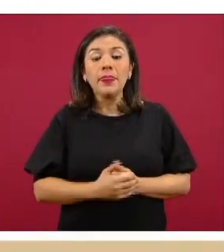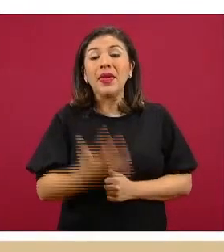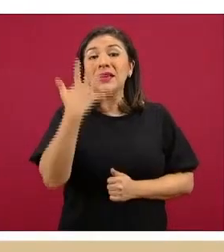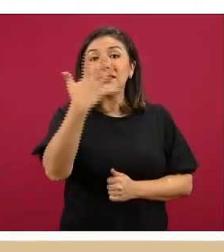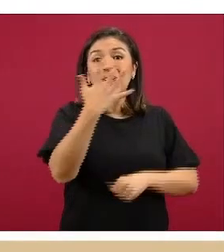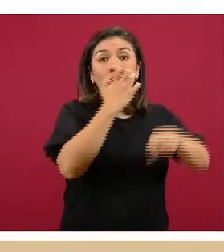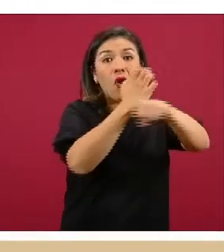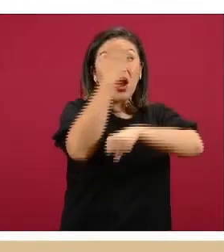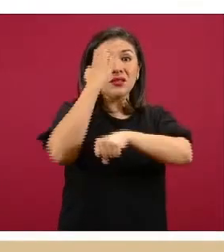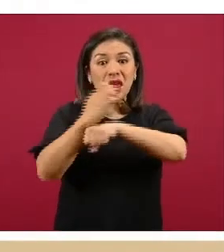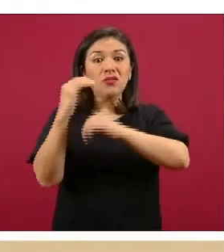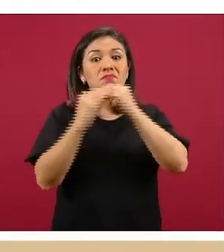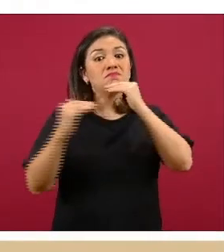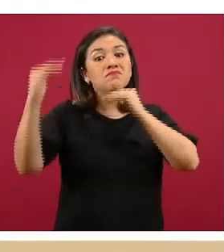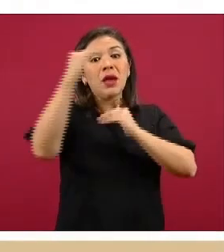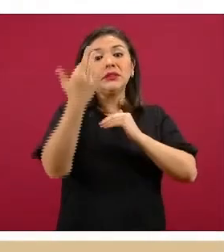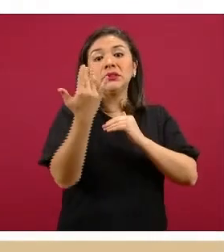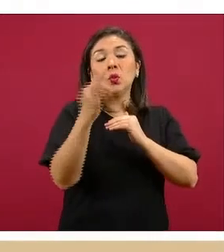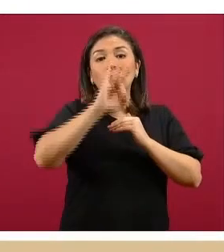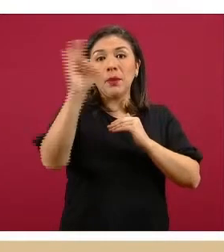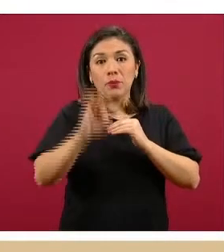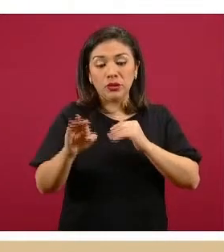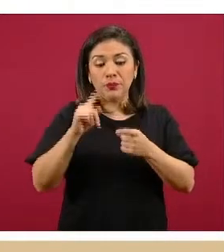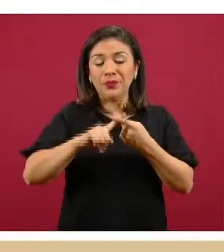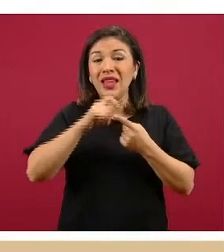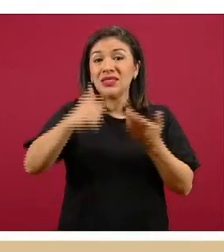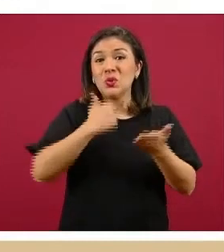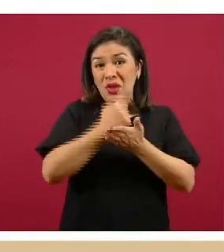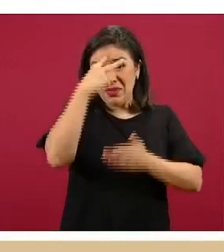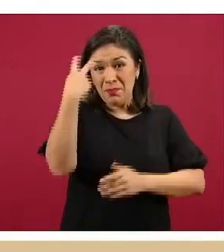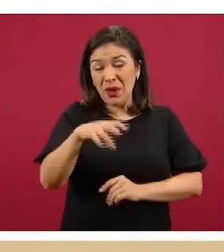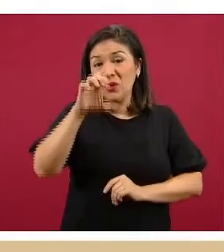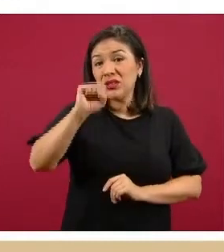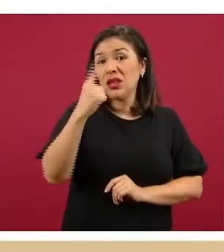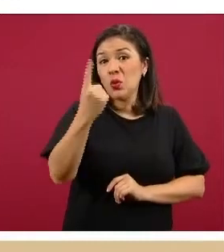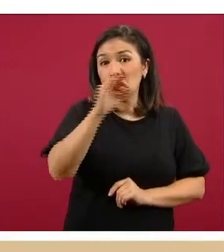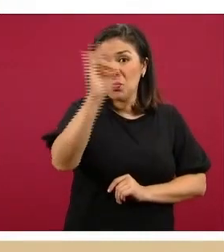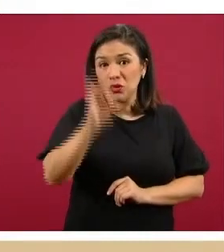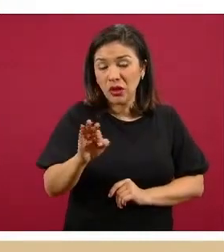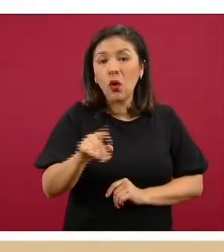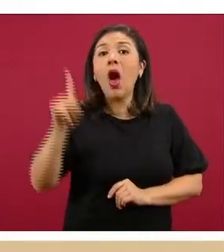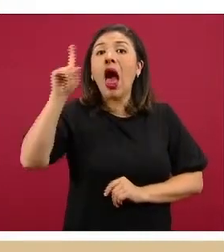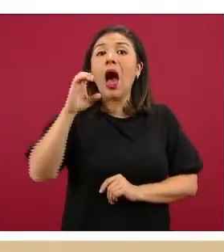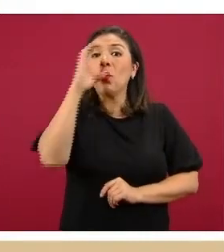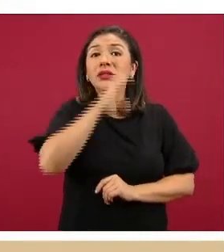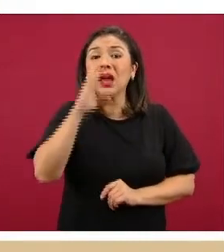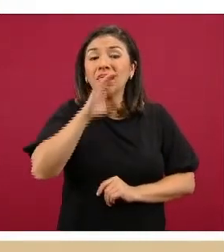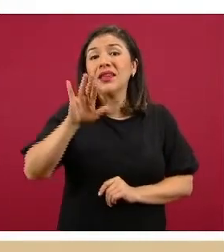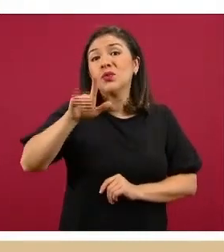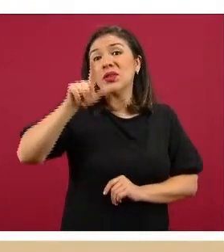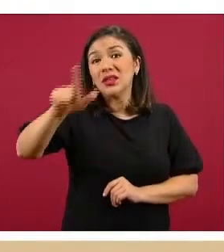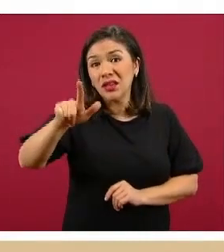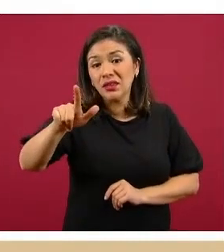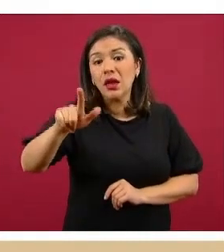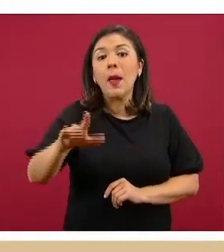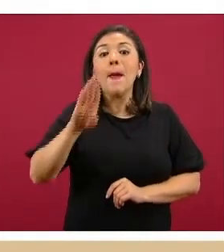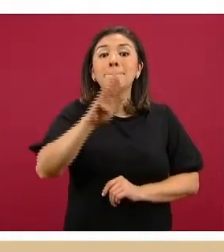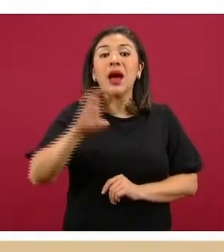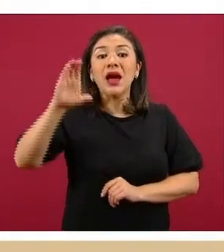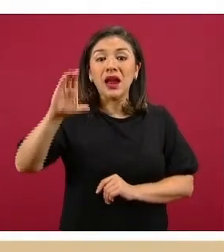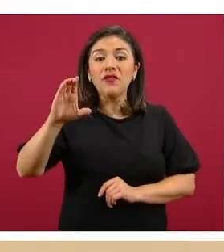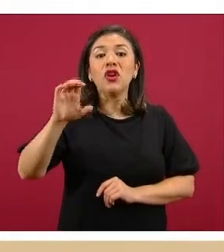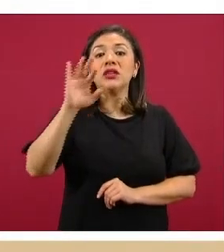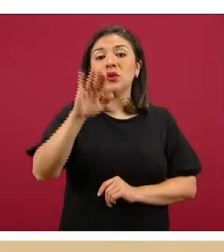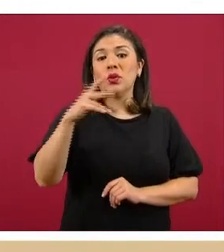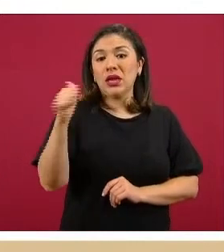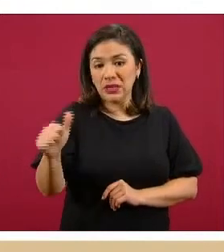5 estados que están por arriba del 50%, la Ciudad de México con 61%, Aguascalientes con 57%, Baja California